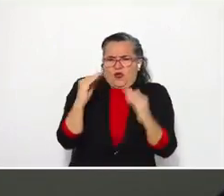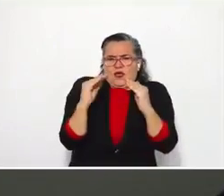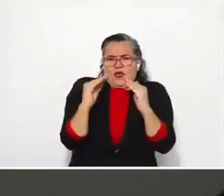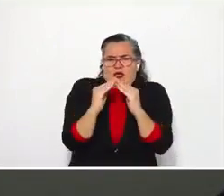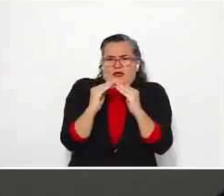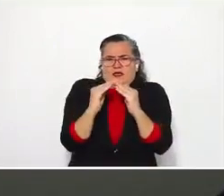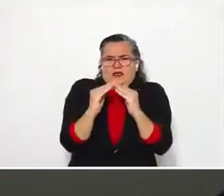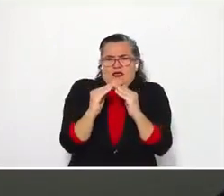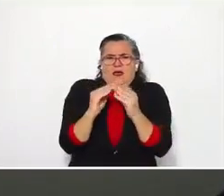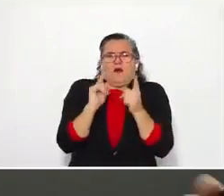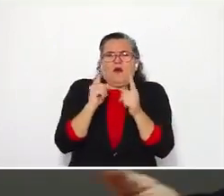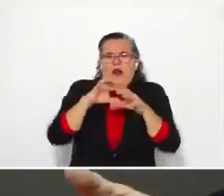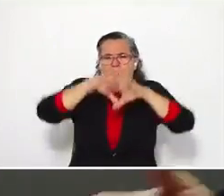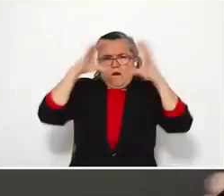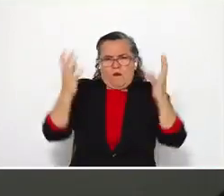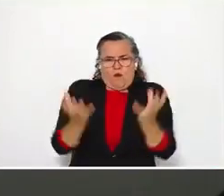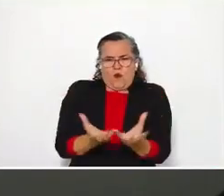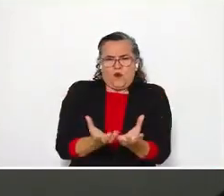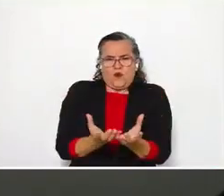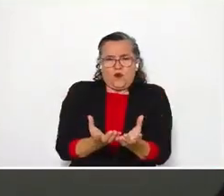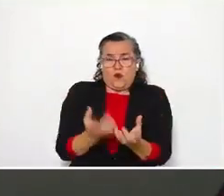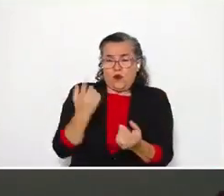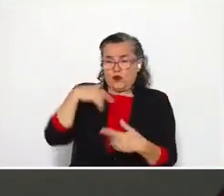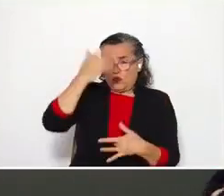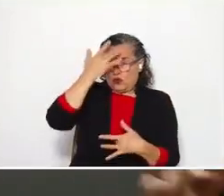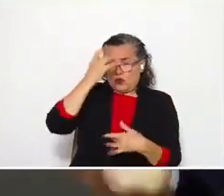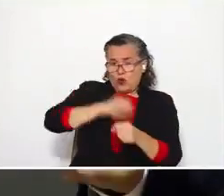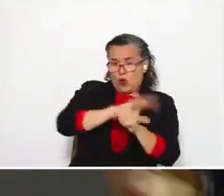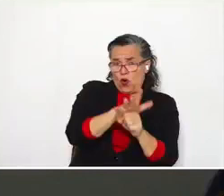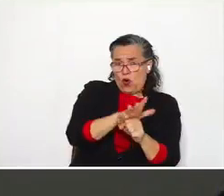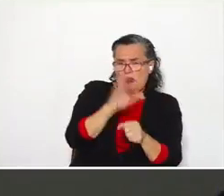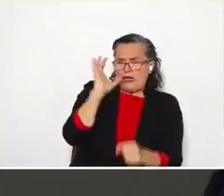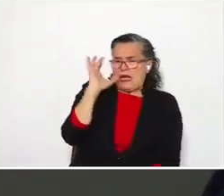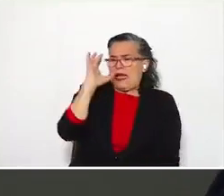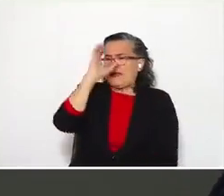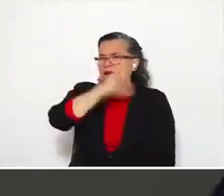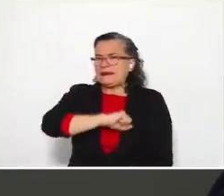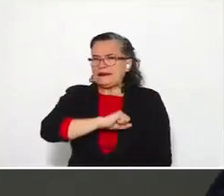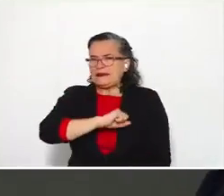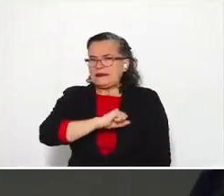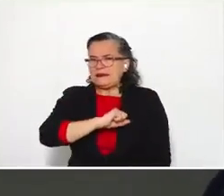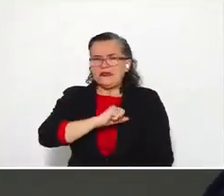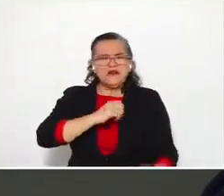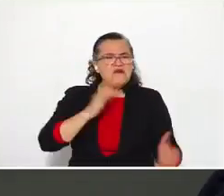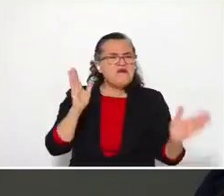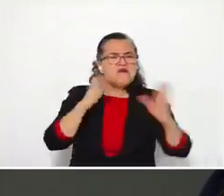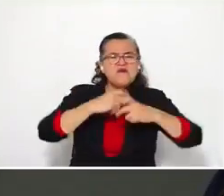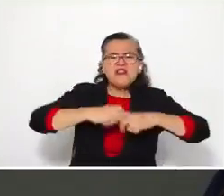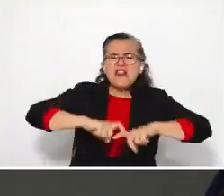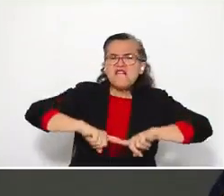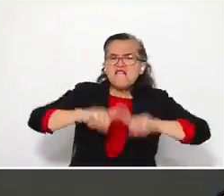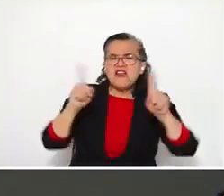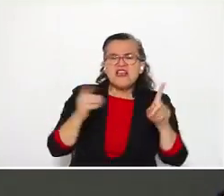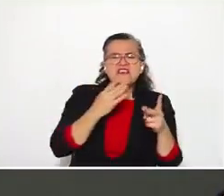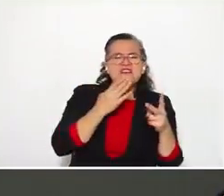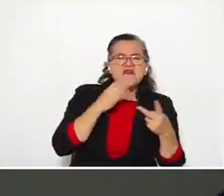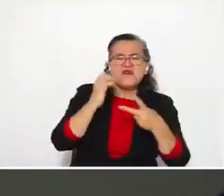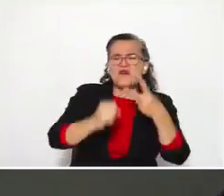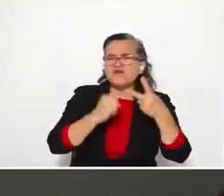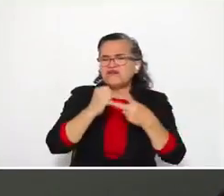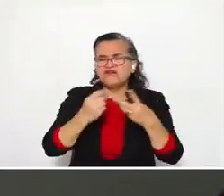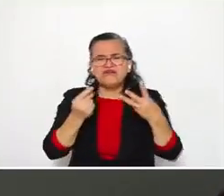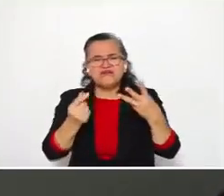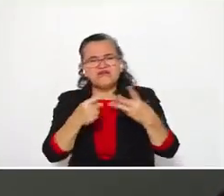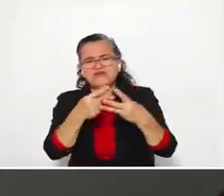tenemos. Con el COVID nos dimos cuenta que nos atacó a todos sin diferencia de color, edad,